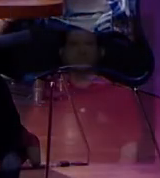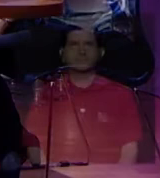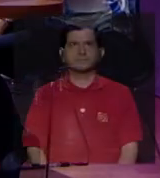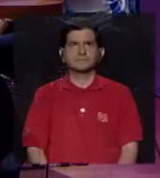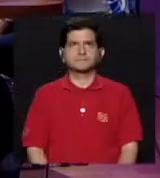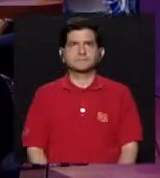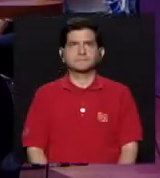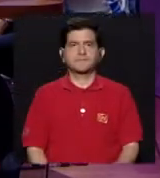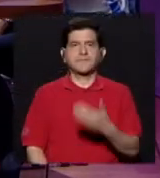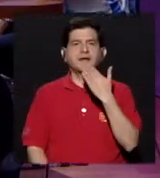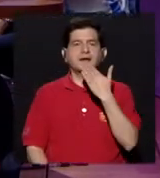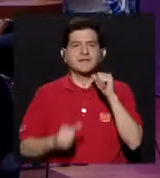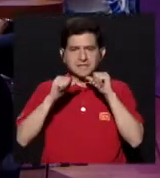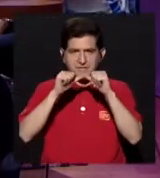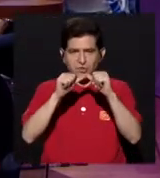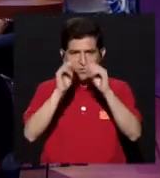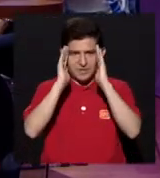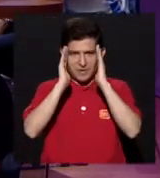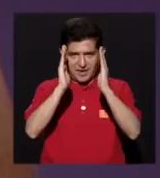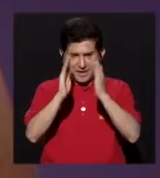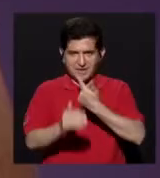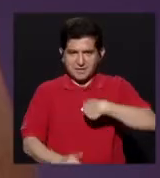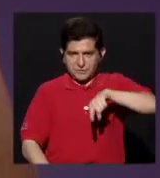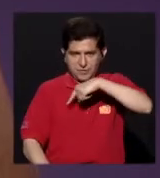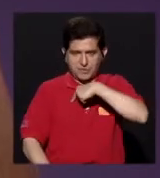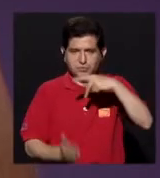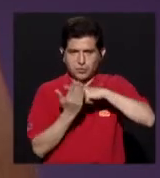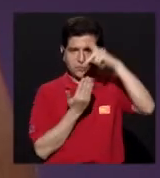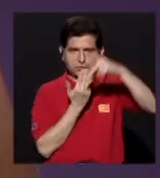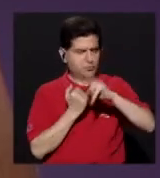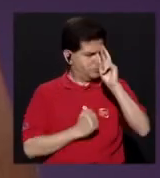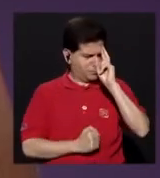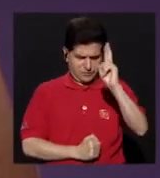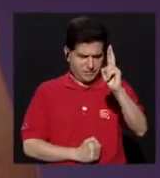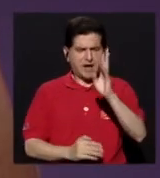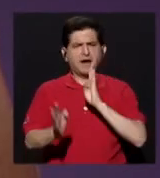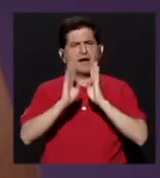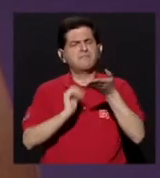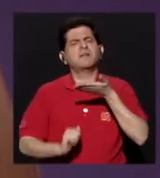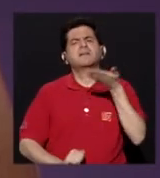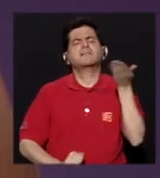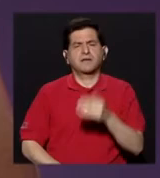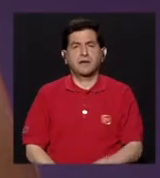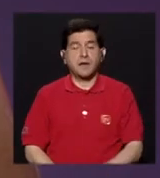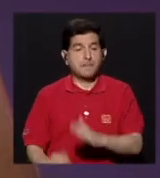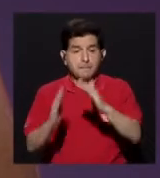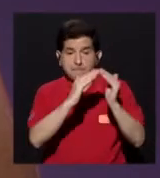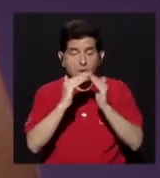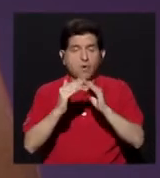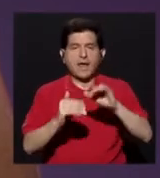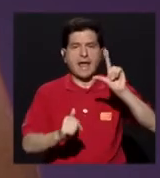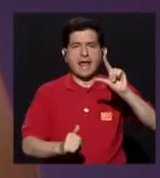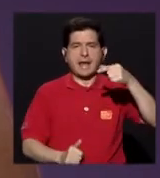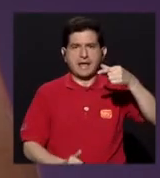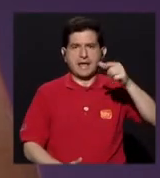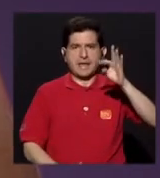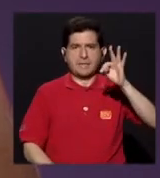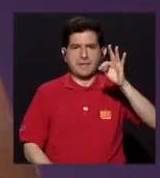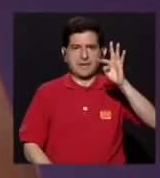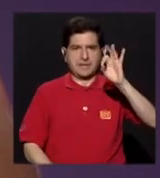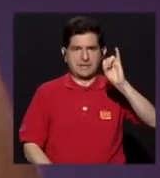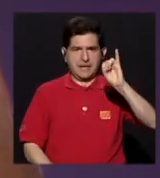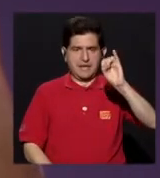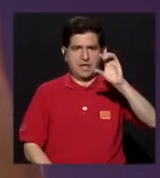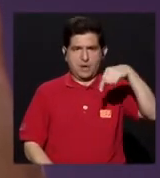por estar allí aún con nosotros, con Irreverencias. Estamos hablando sobre la población